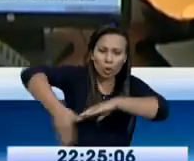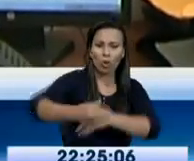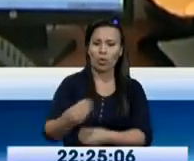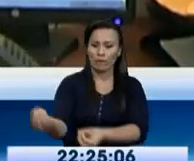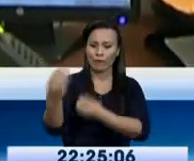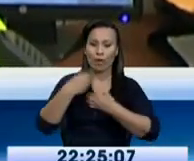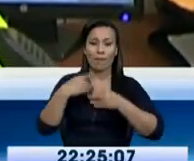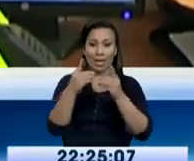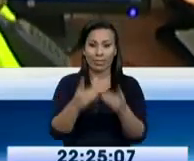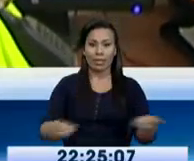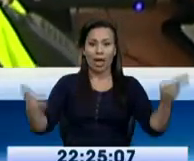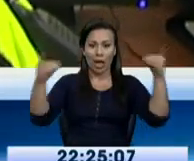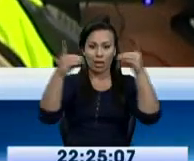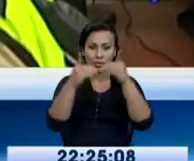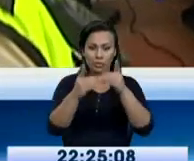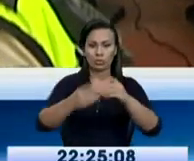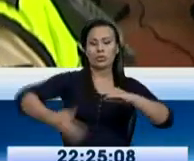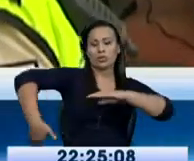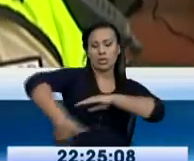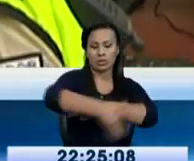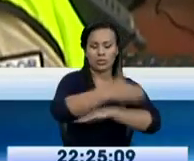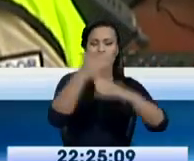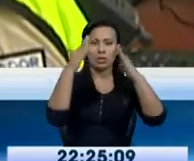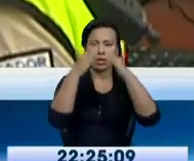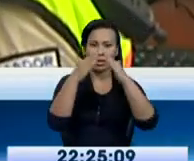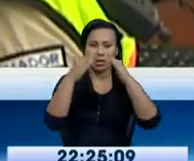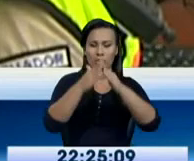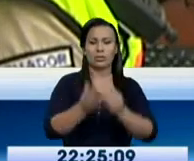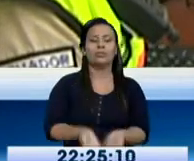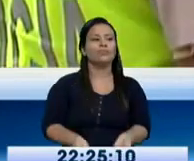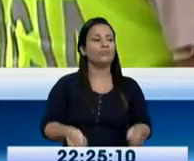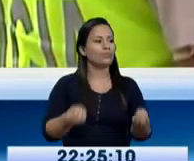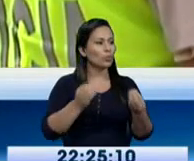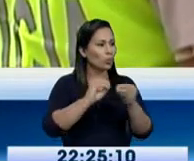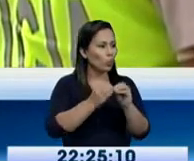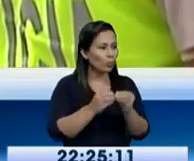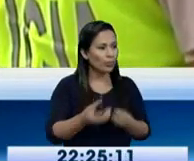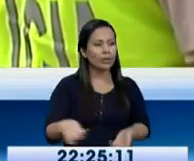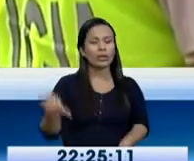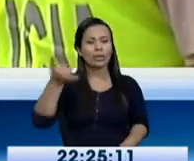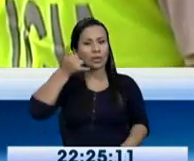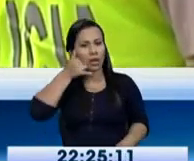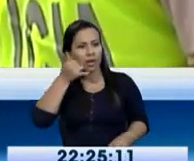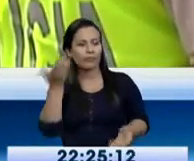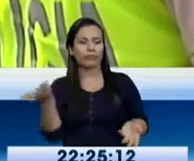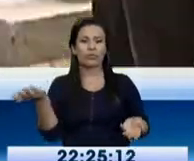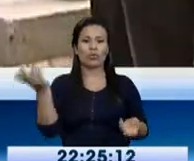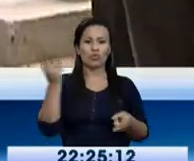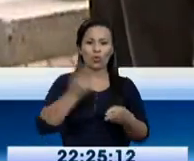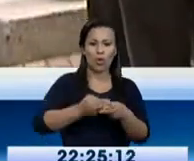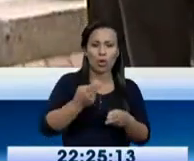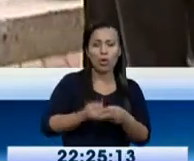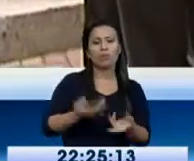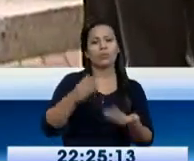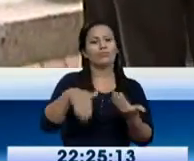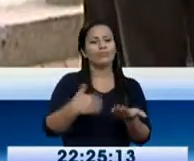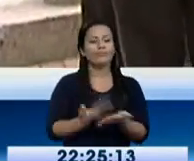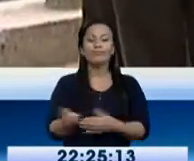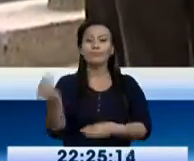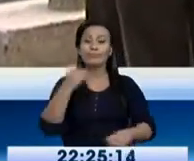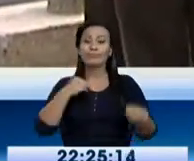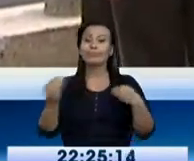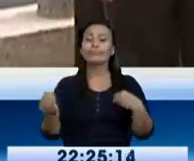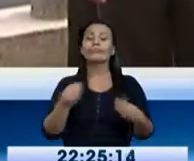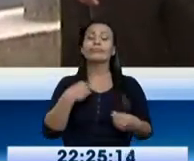sus datos, su dirección de la casa y un número telefónico. En el inicio del servicio se da conocimiento de las novedades y